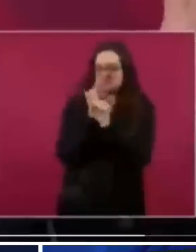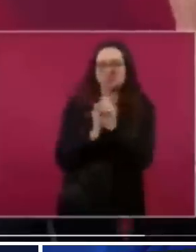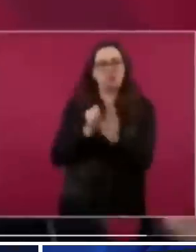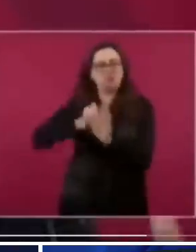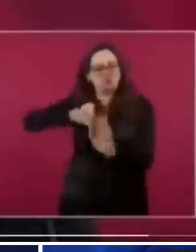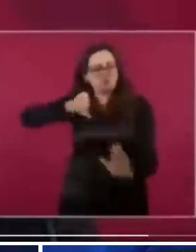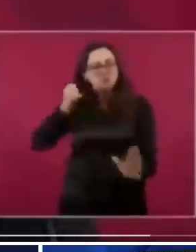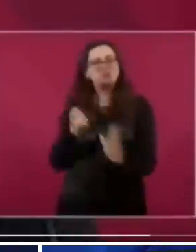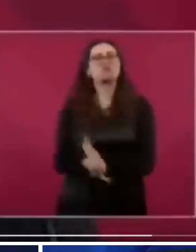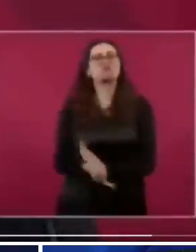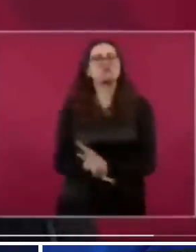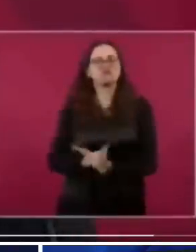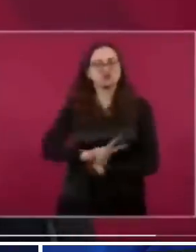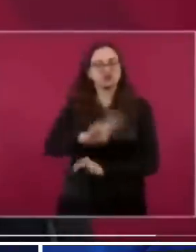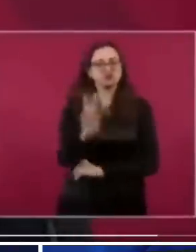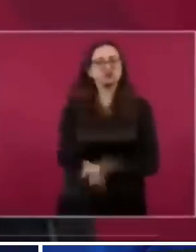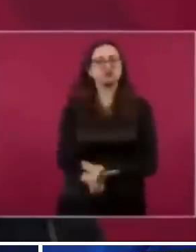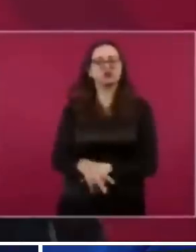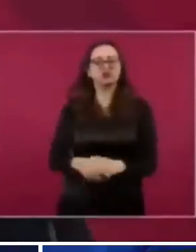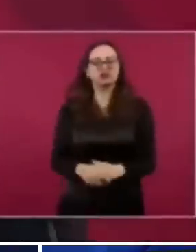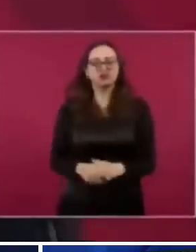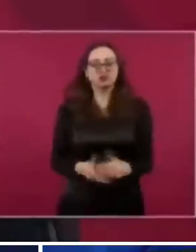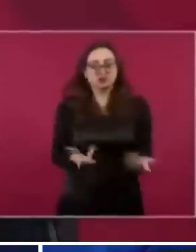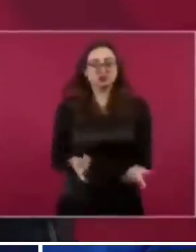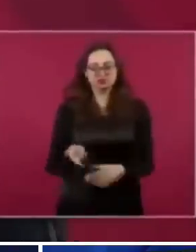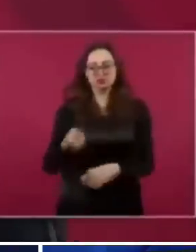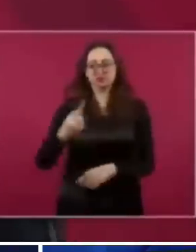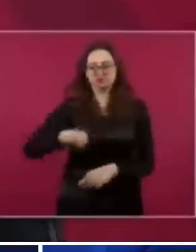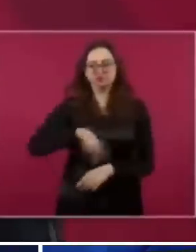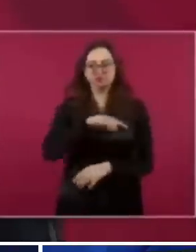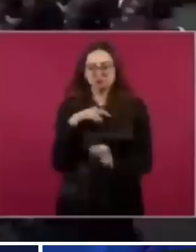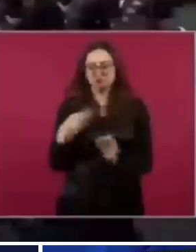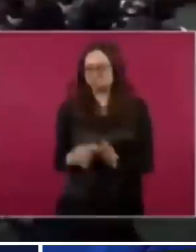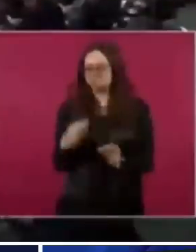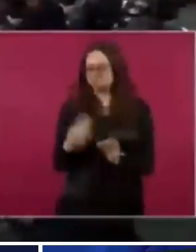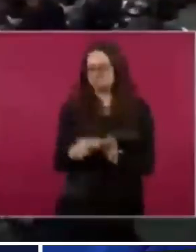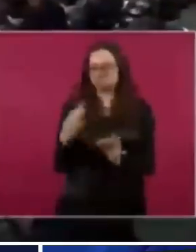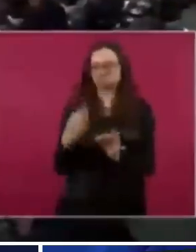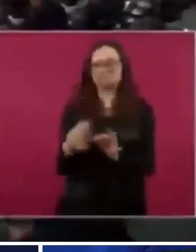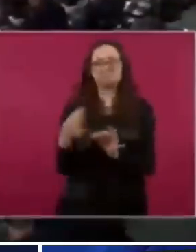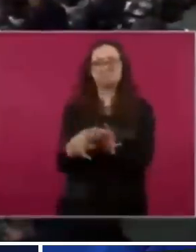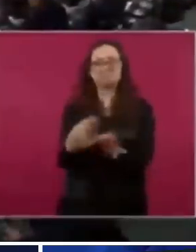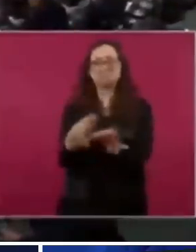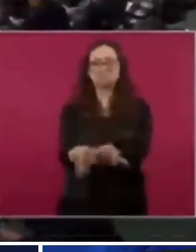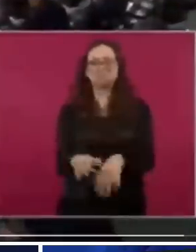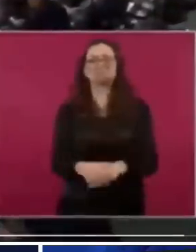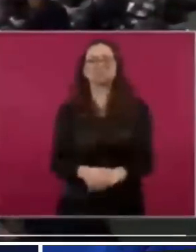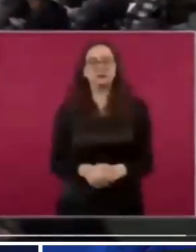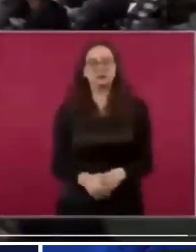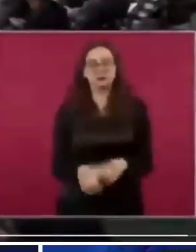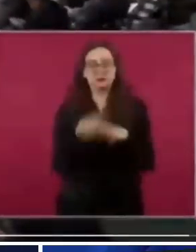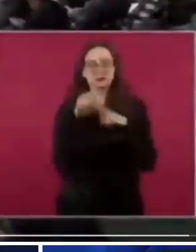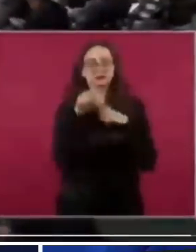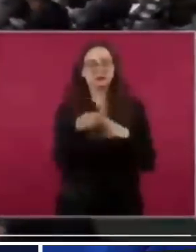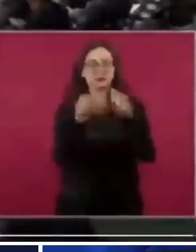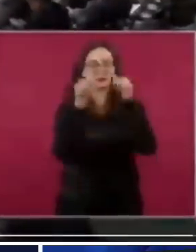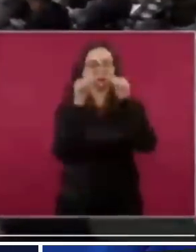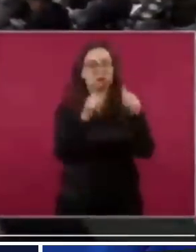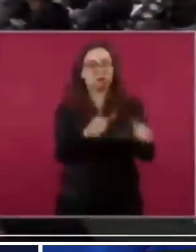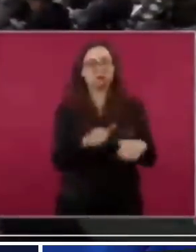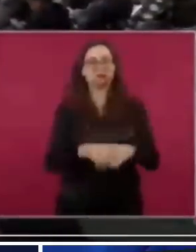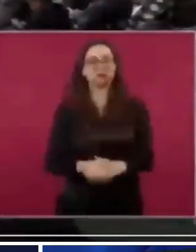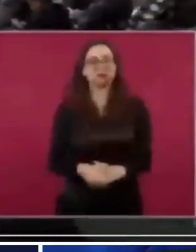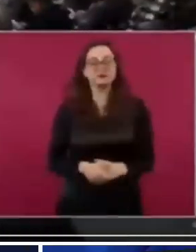investigar a fondo, como lo estamos haciendo y se va a seguir haciendo.